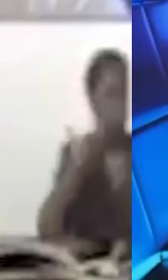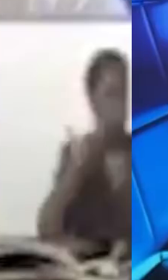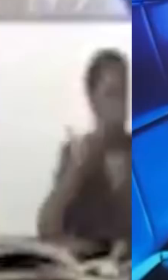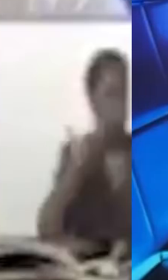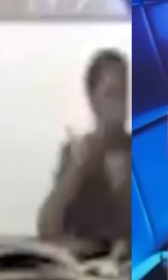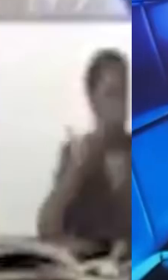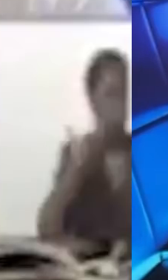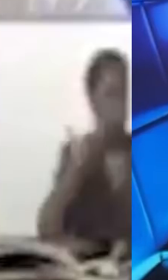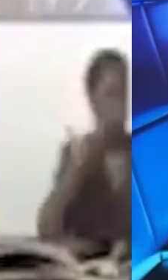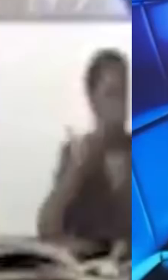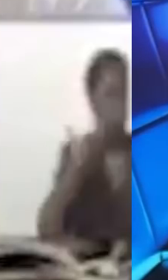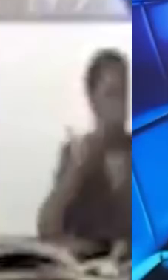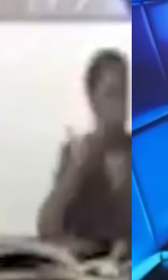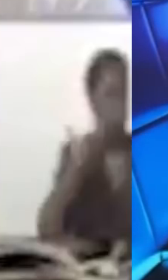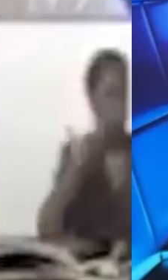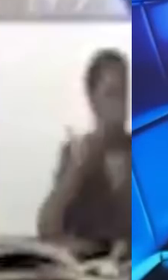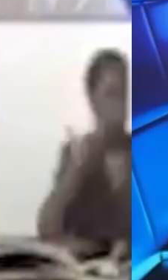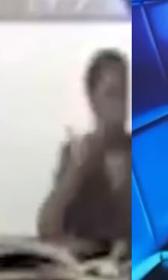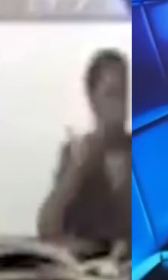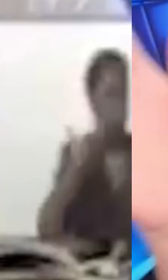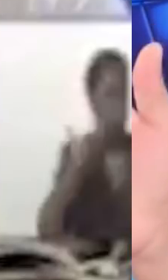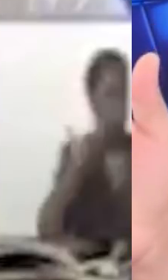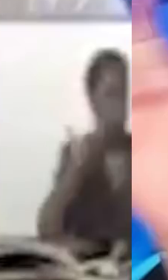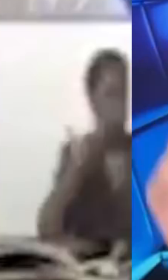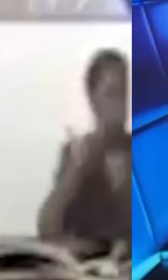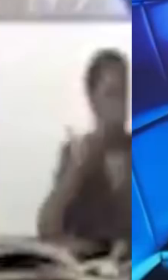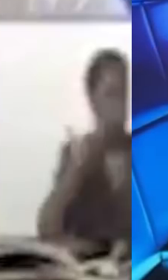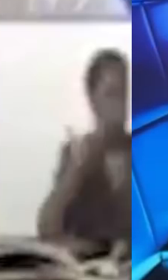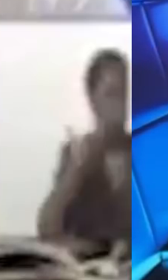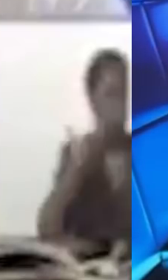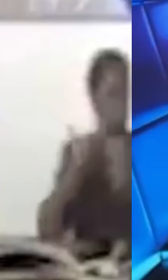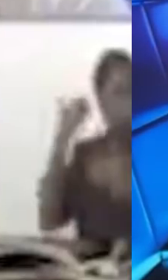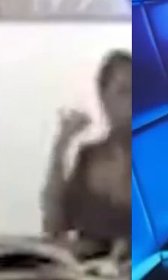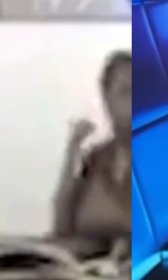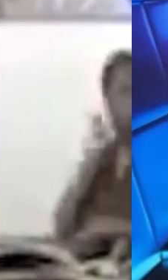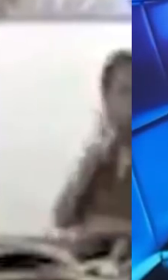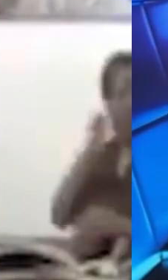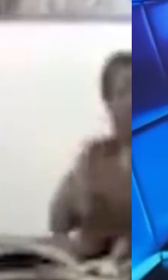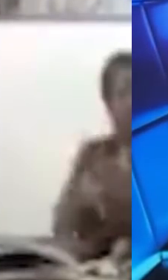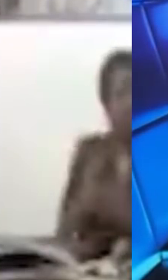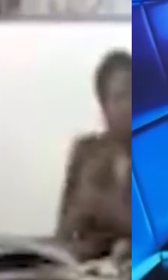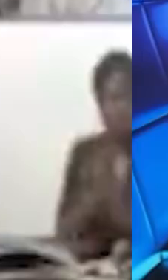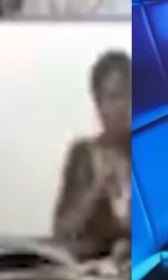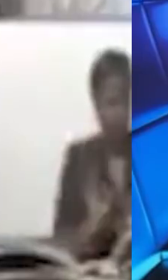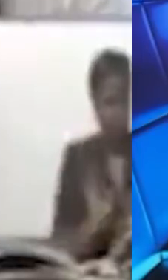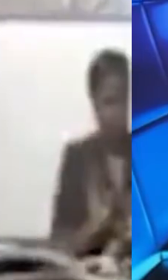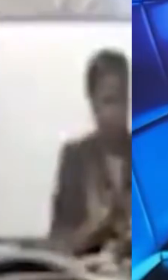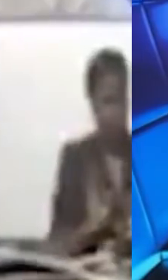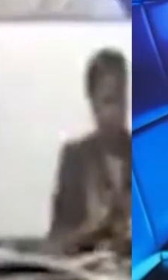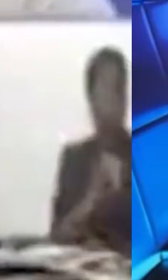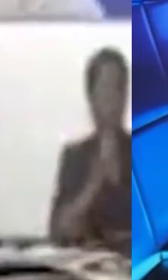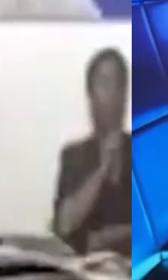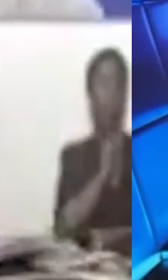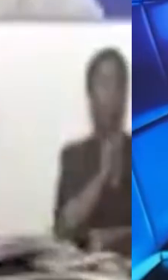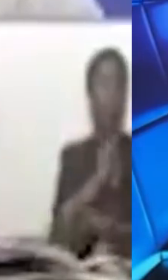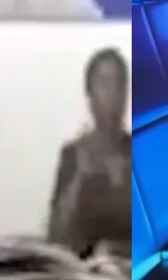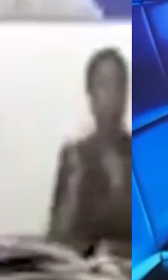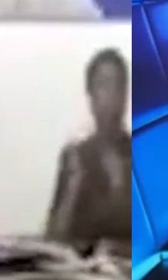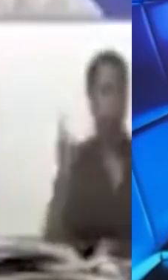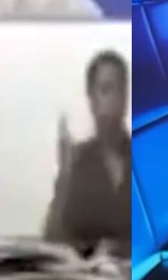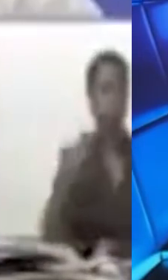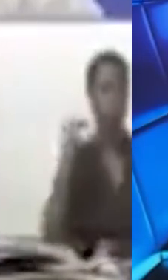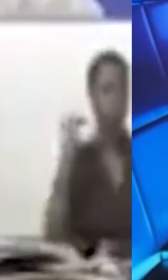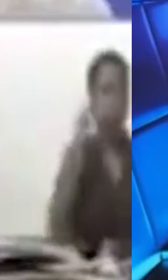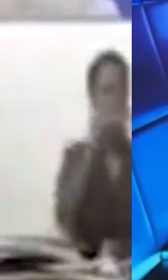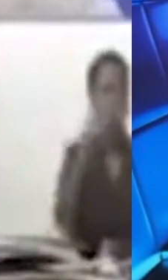semanas en las noticias. Síguelo. Estamos trabajando con dos camiones, que este es uno de ellos de